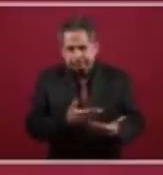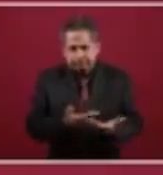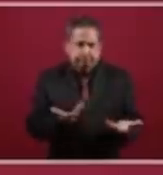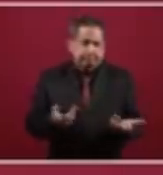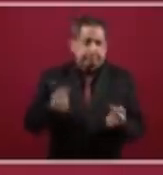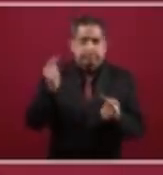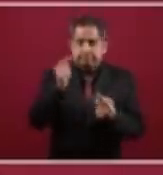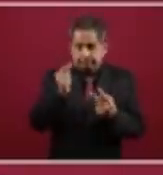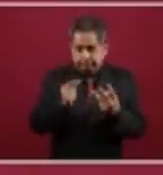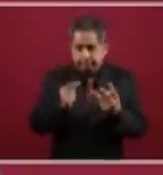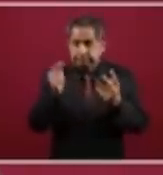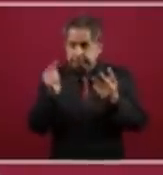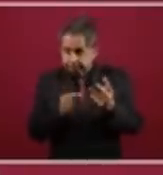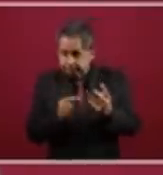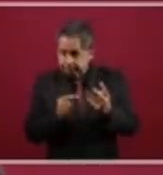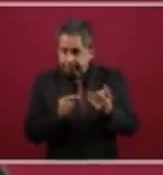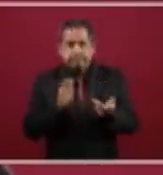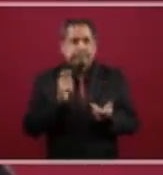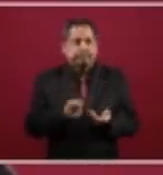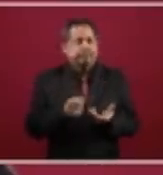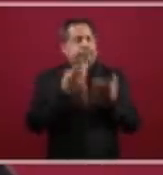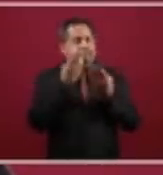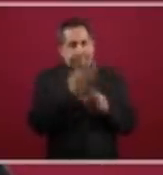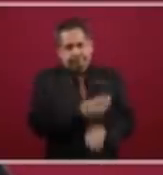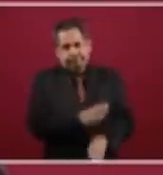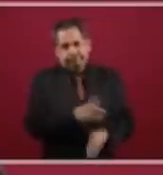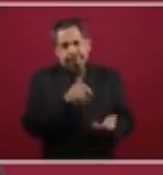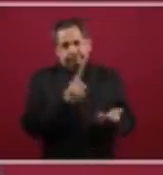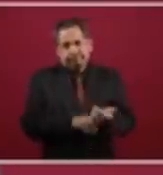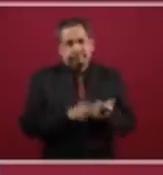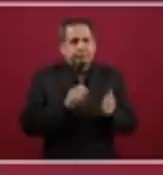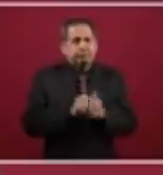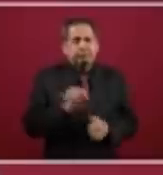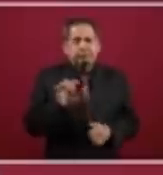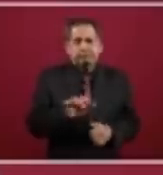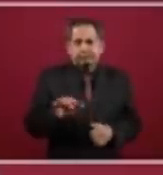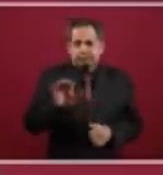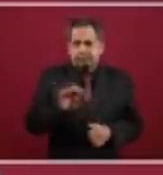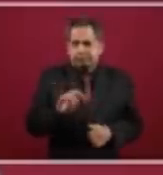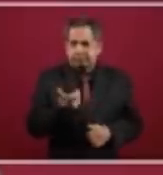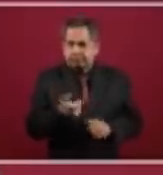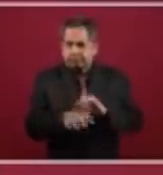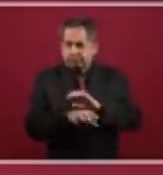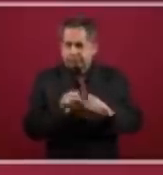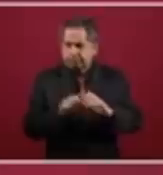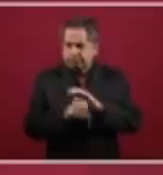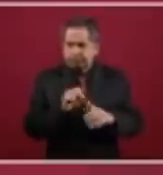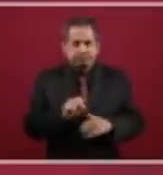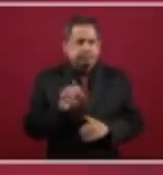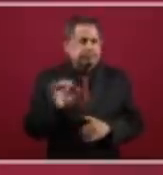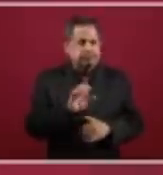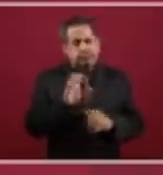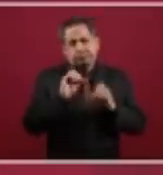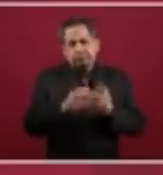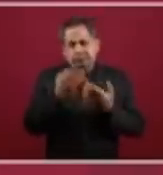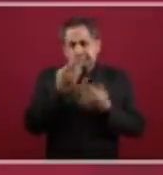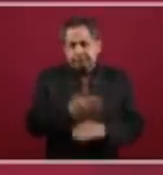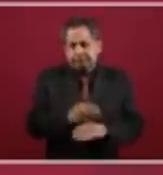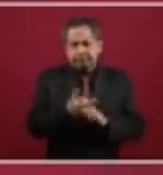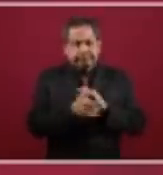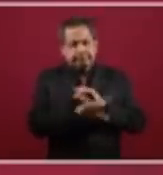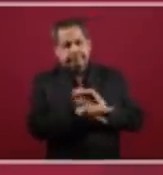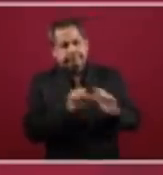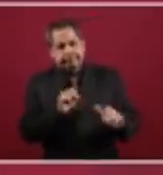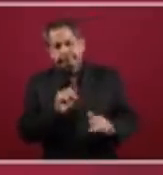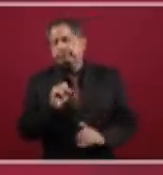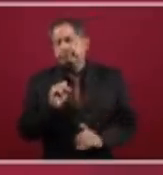servicios es el del cajero o el de la sucursal bancaria,